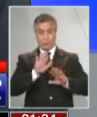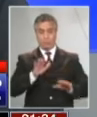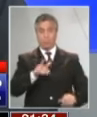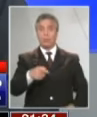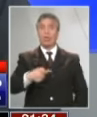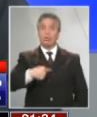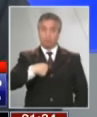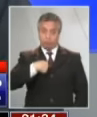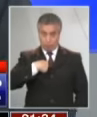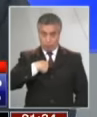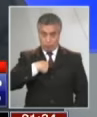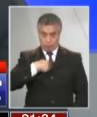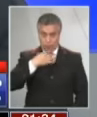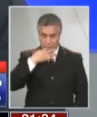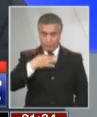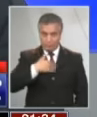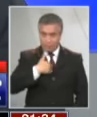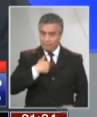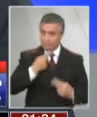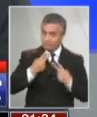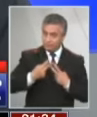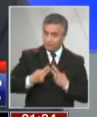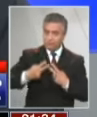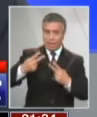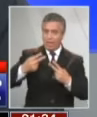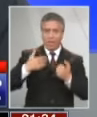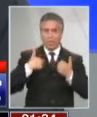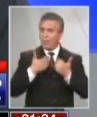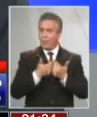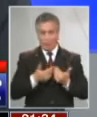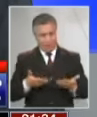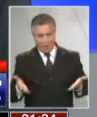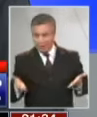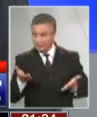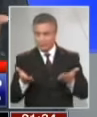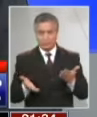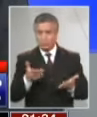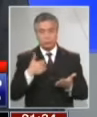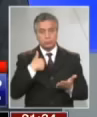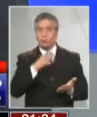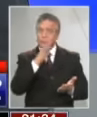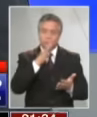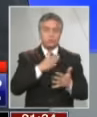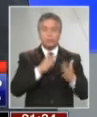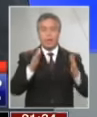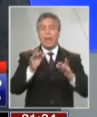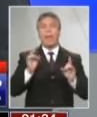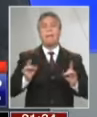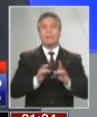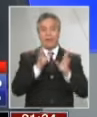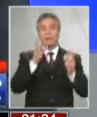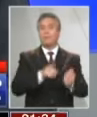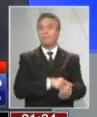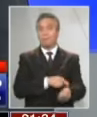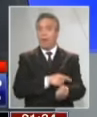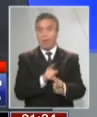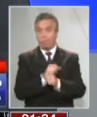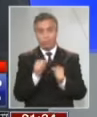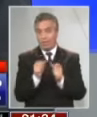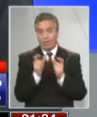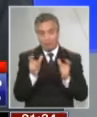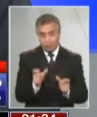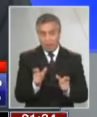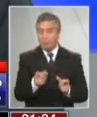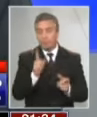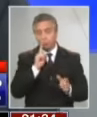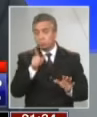yo hubiese tenido que hacer un viaje del tipo que sea, ya, a menos que, no sé, tal vez había emergencias familiares que uno no puede controlar, pero no era el